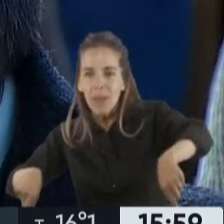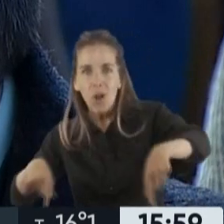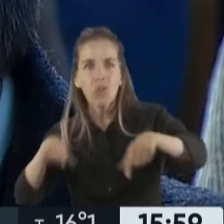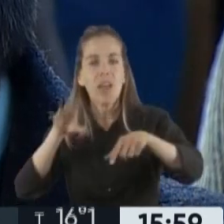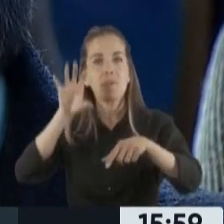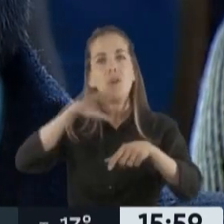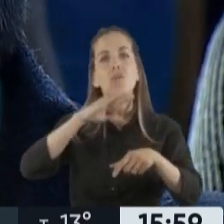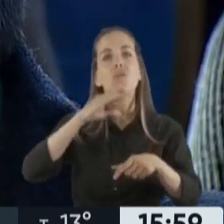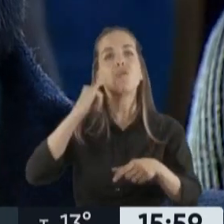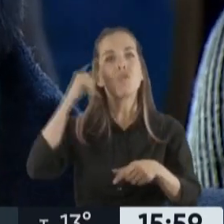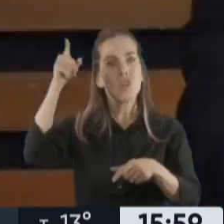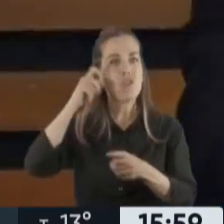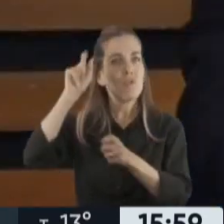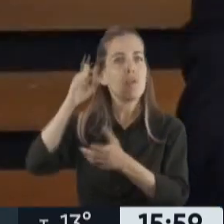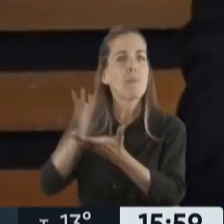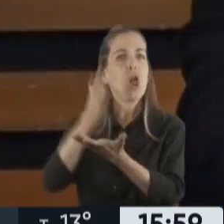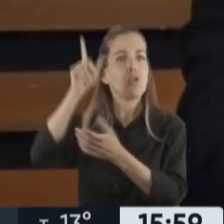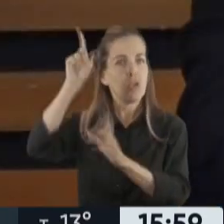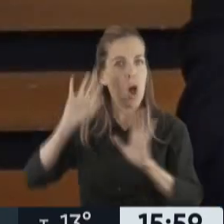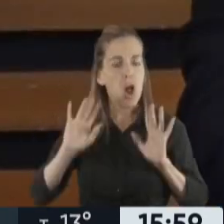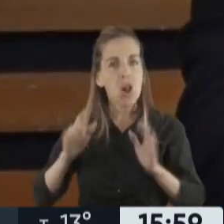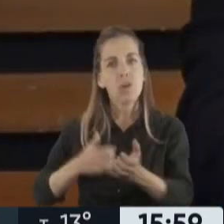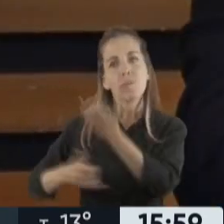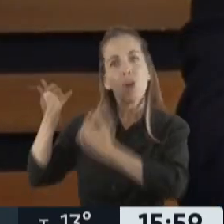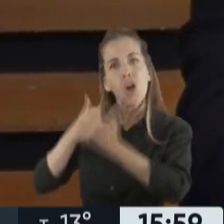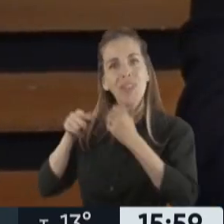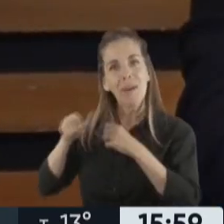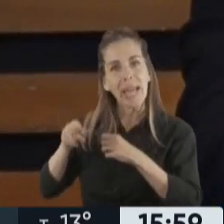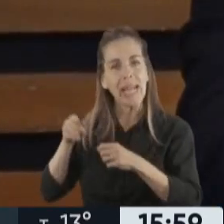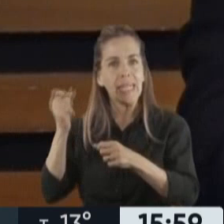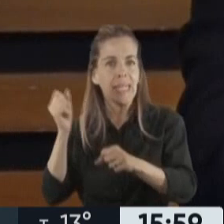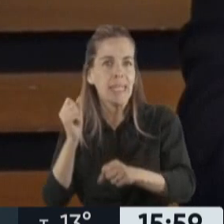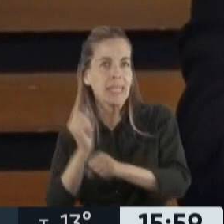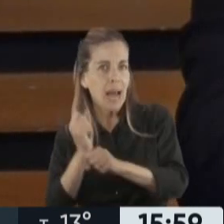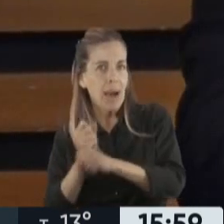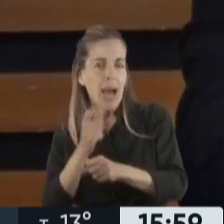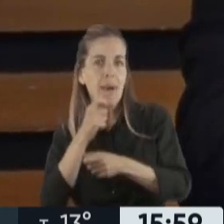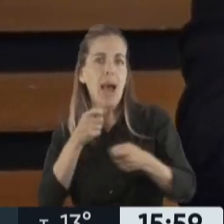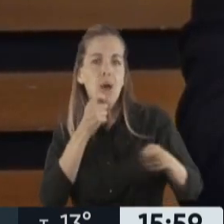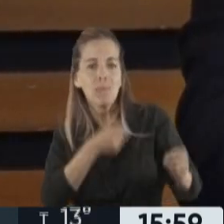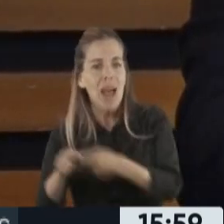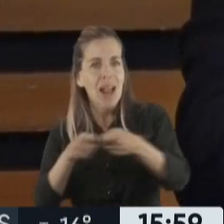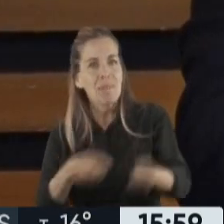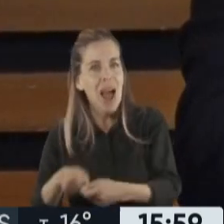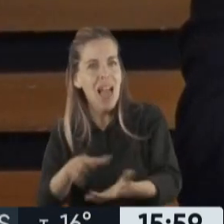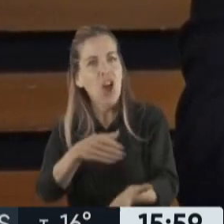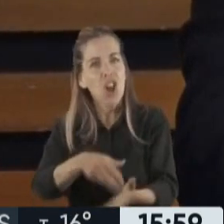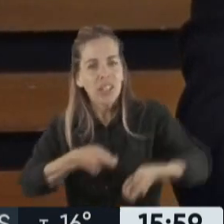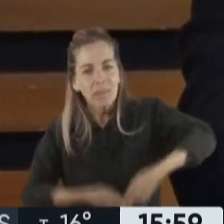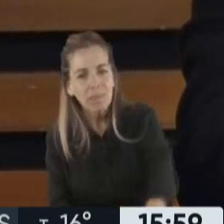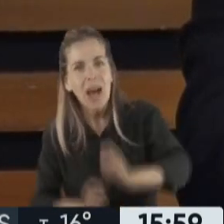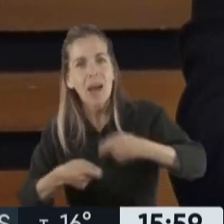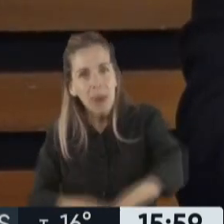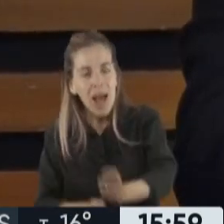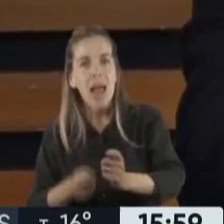Jujuy me decía que trabajaba mucho con el pico y con la pala y que tenía muchas ganas de tener un tractor